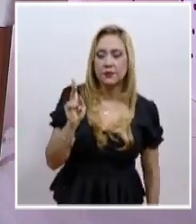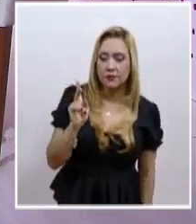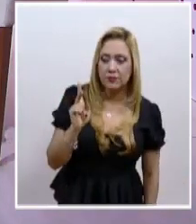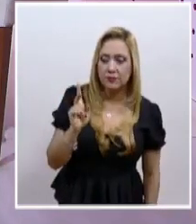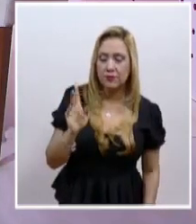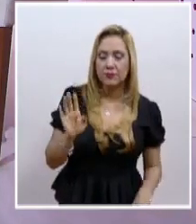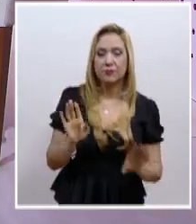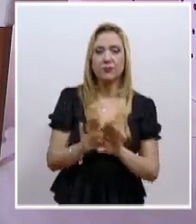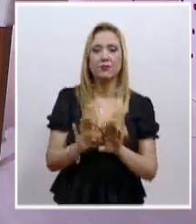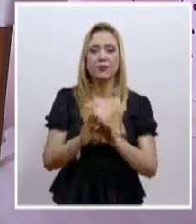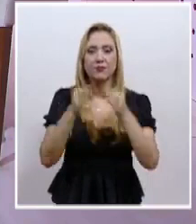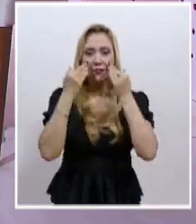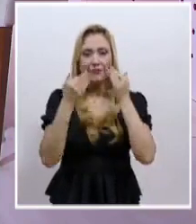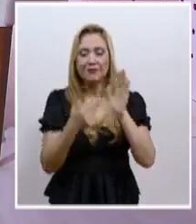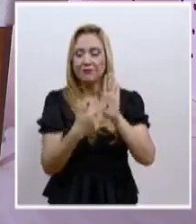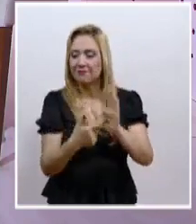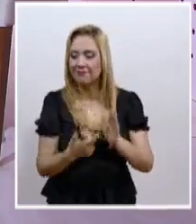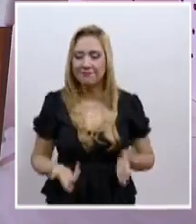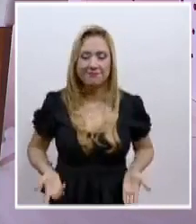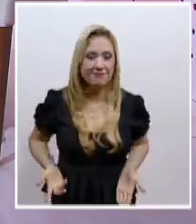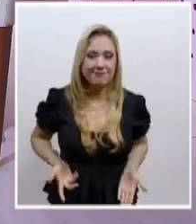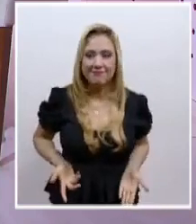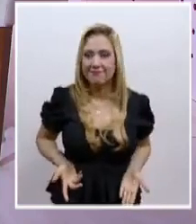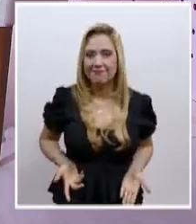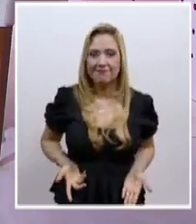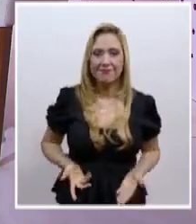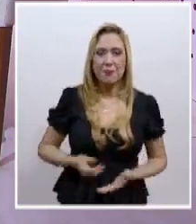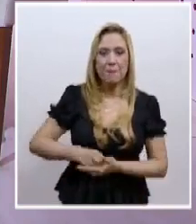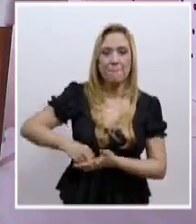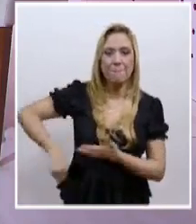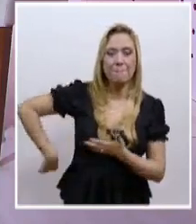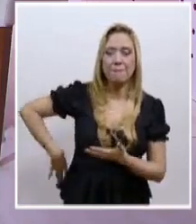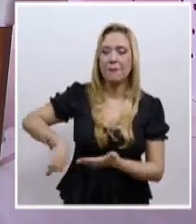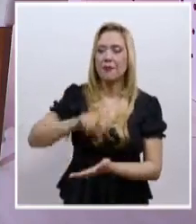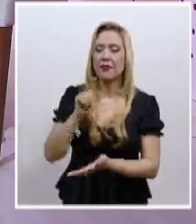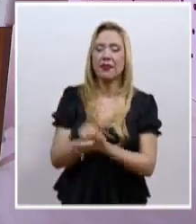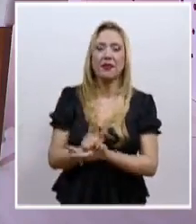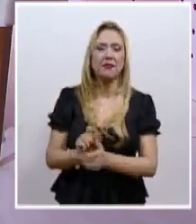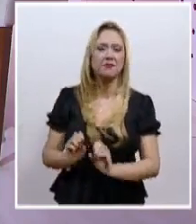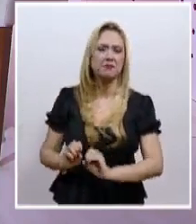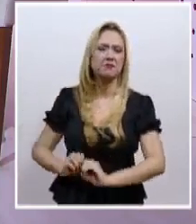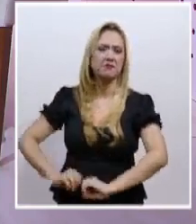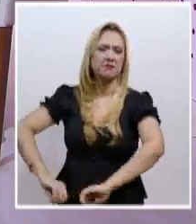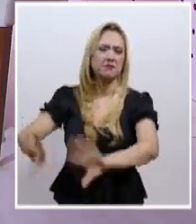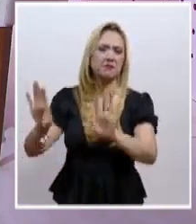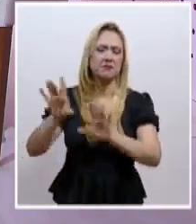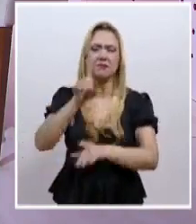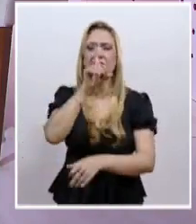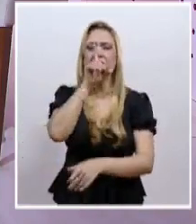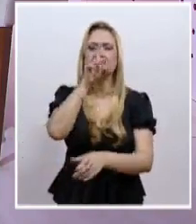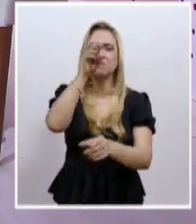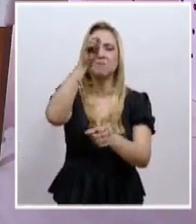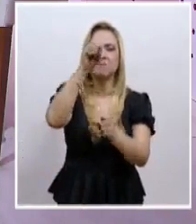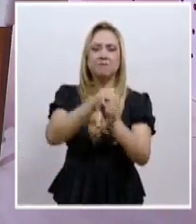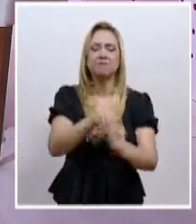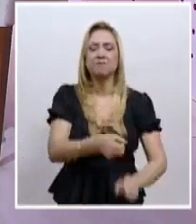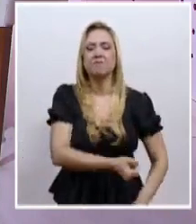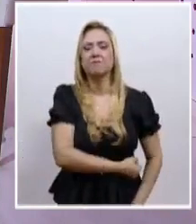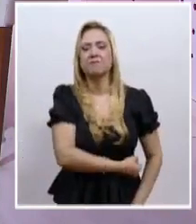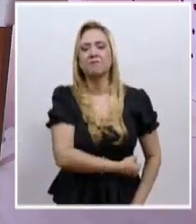mismos mecanismos de transparencia, porque típicamente la ley les permite a las Fuerzas Armadas reservar